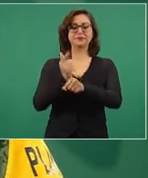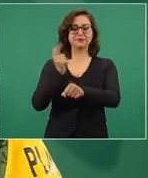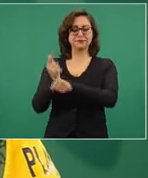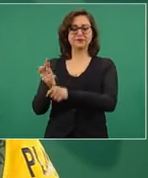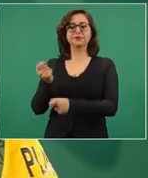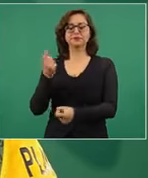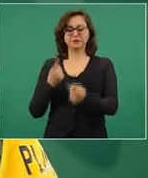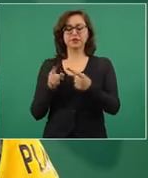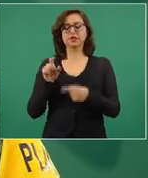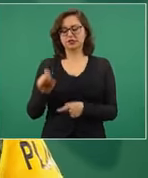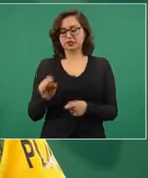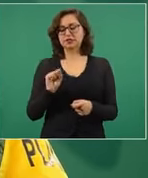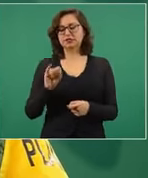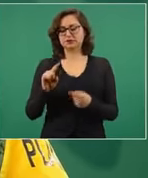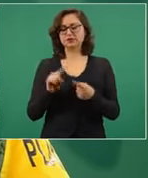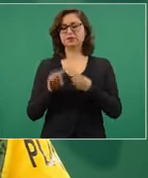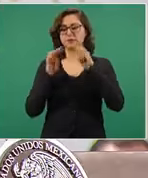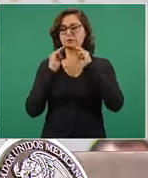Cártel Jalisco Nueva Generación.